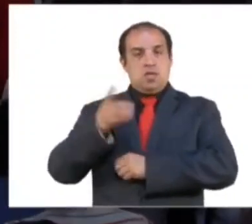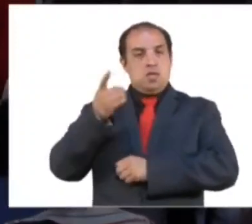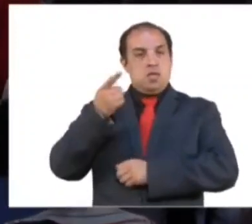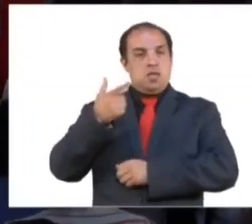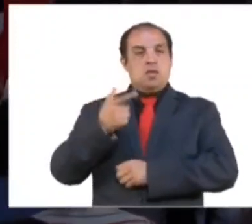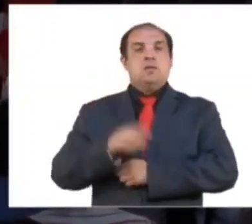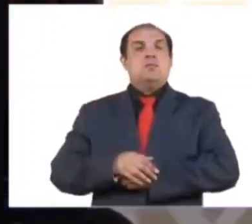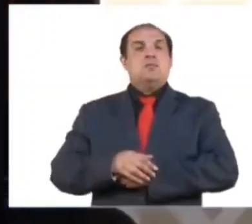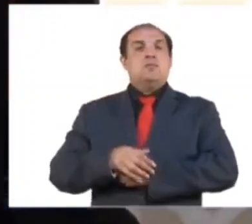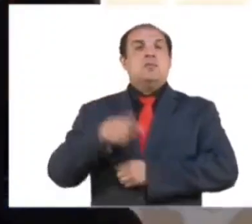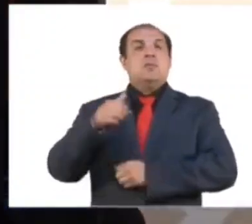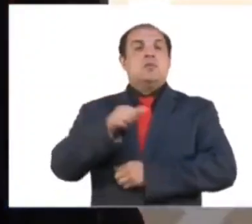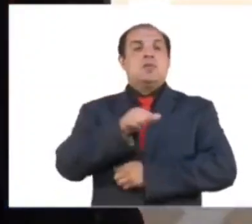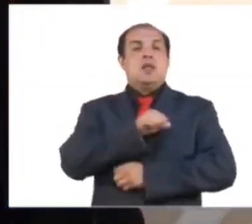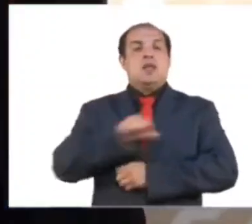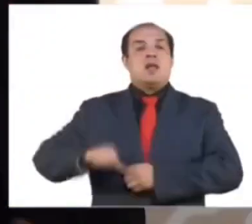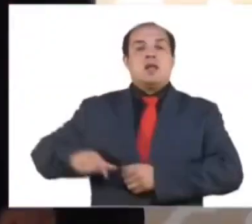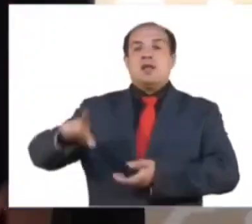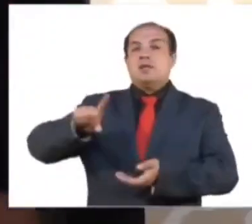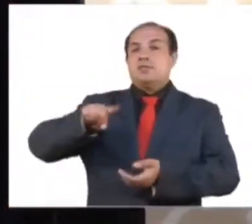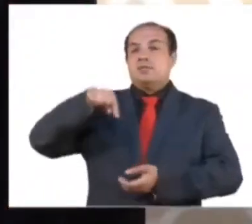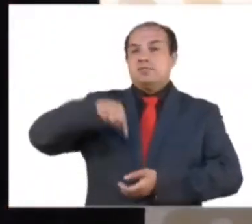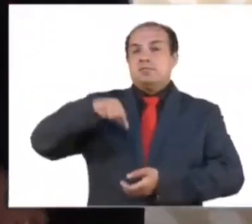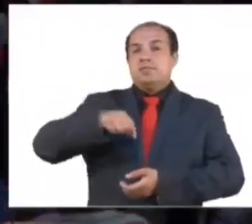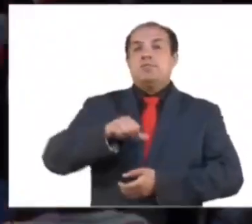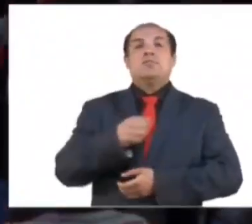alcalde de Coyoacán.